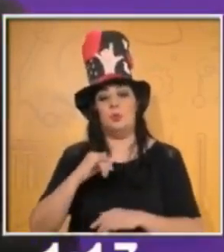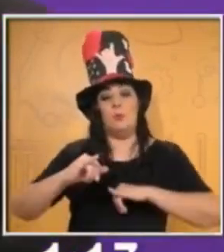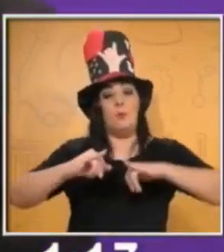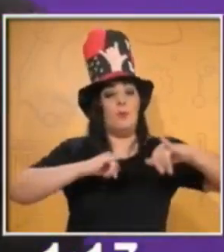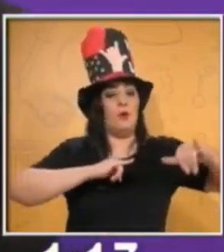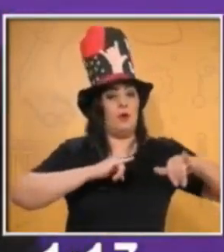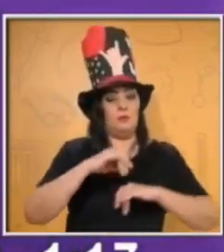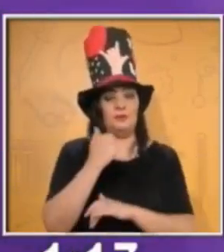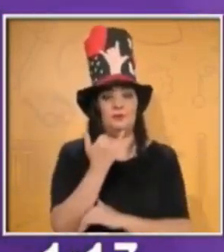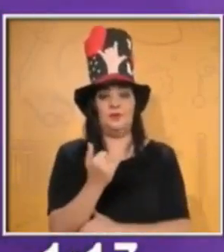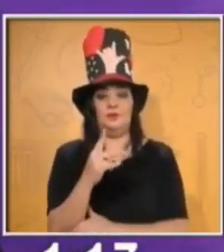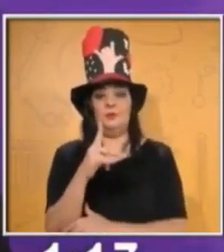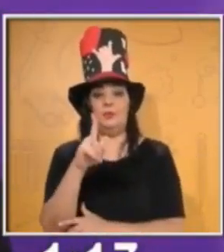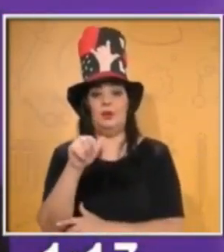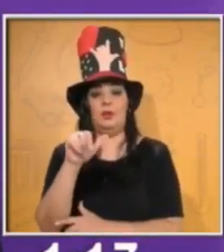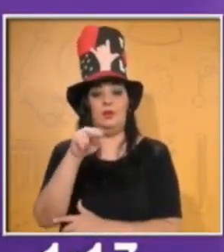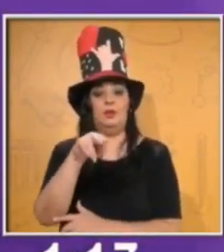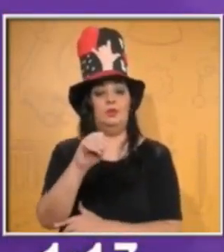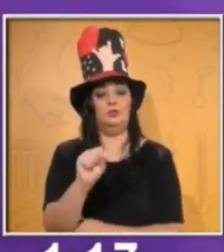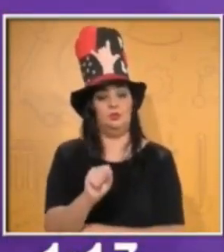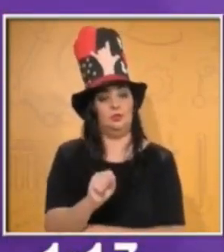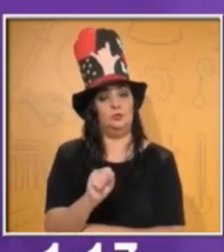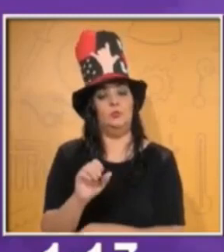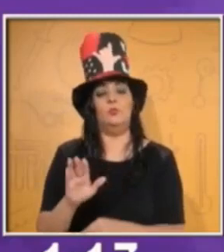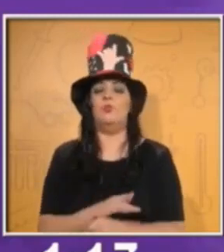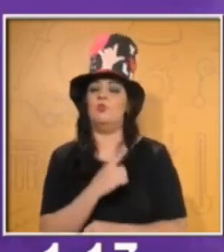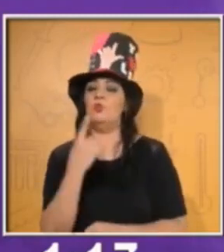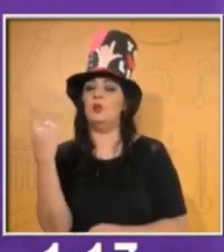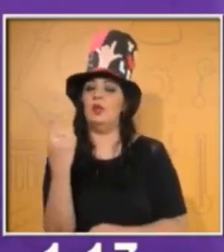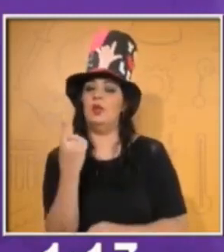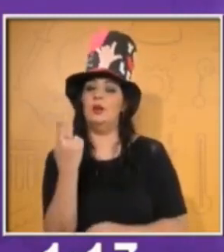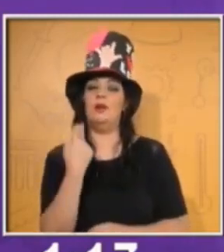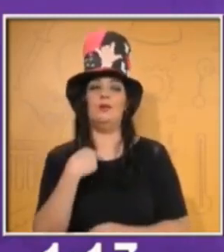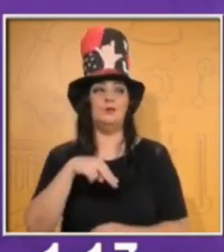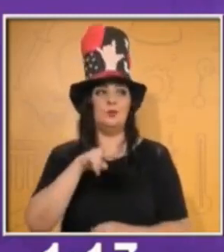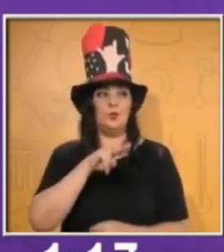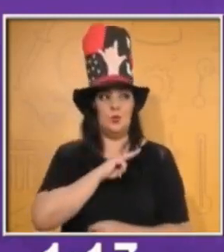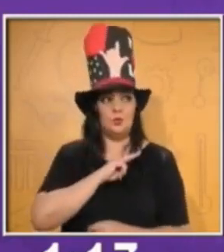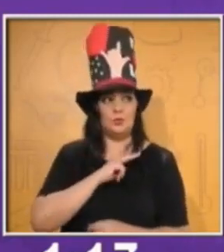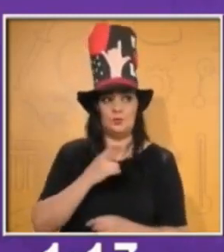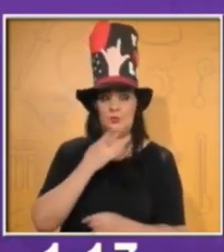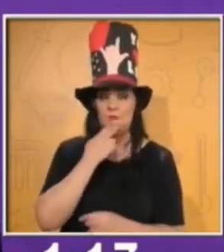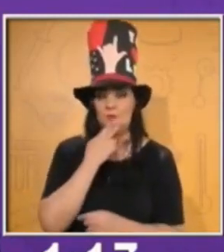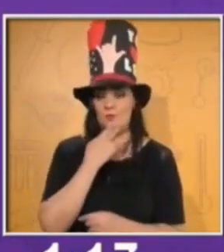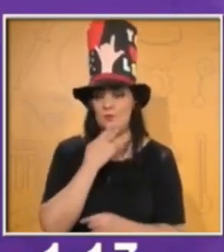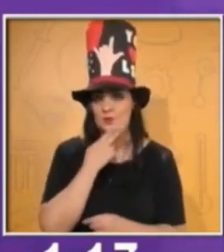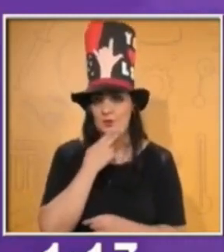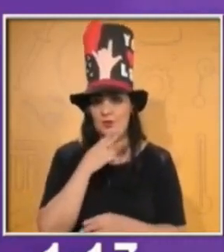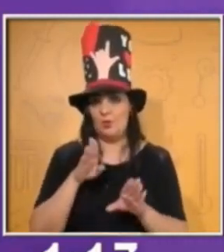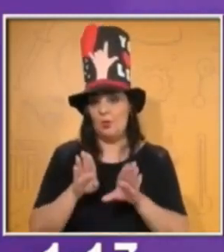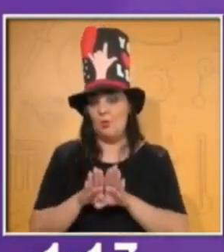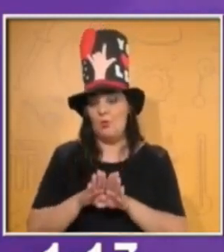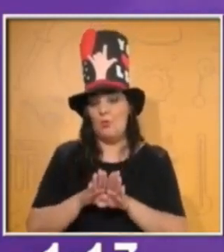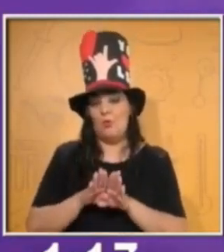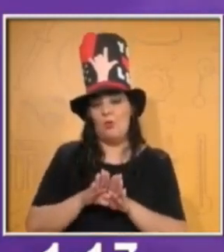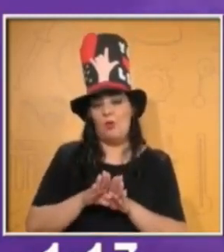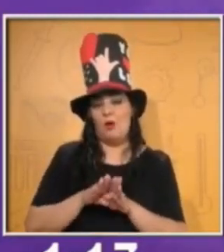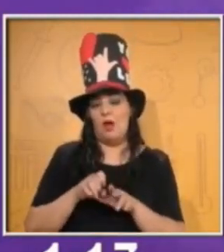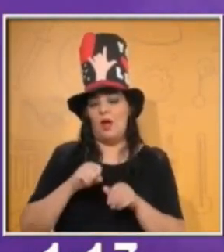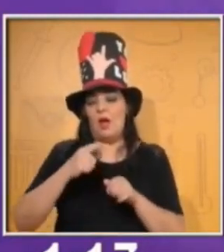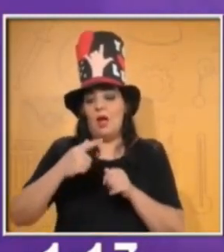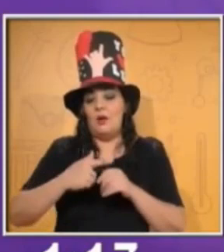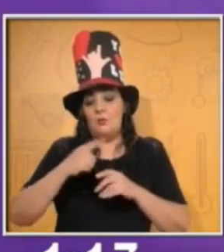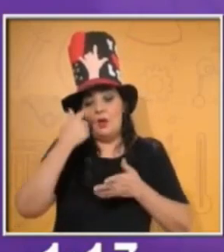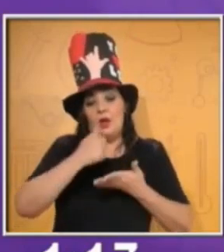mapas y de planos. ¿Por qué? Pues porque nosotros vamos a utilizar como un medio